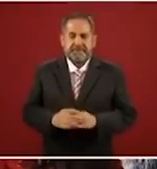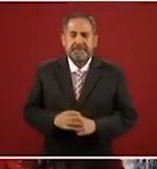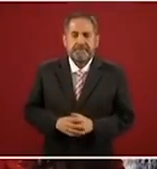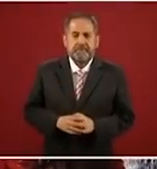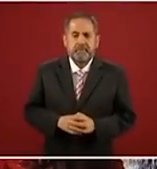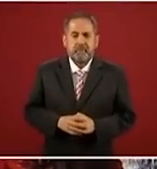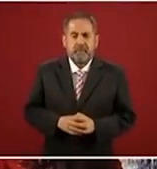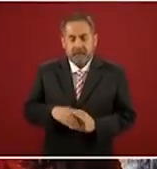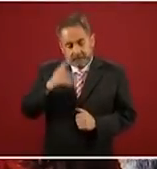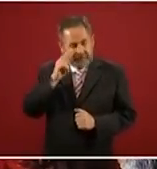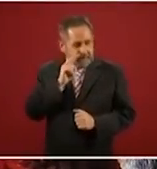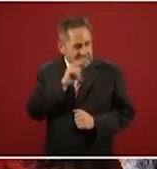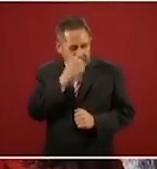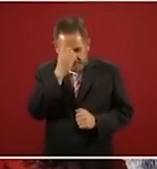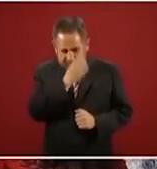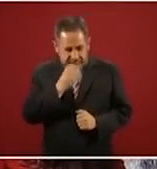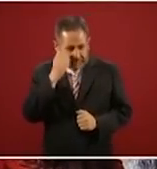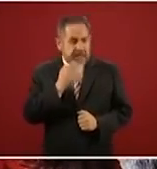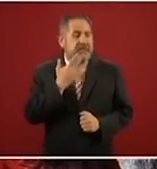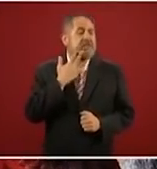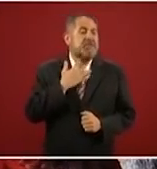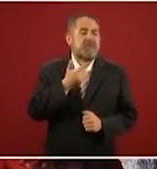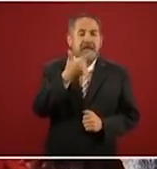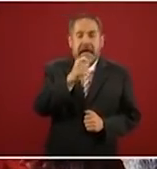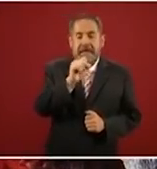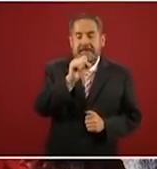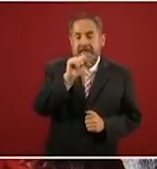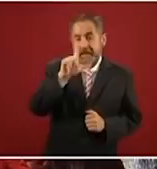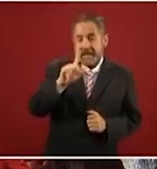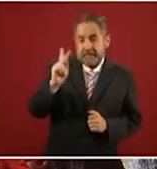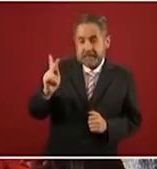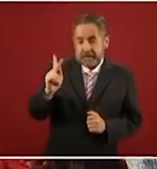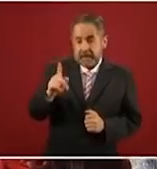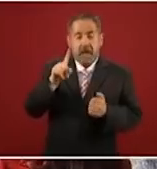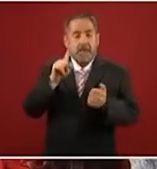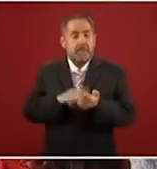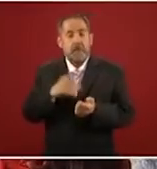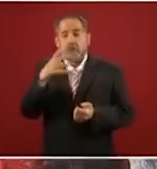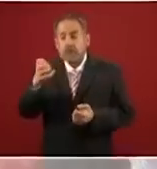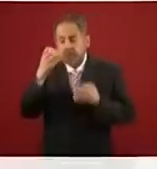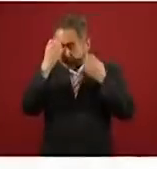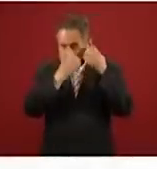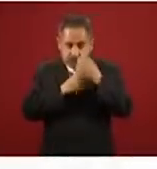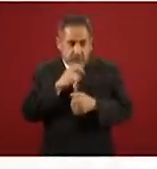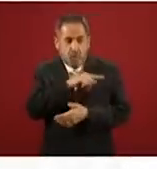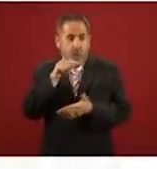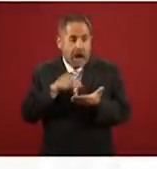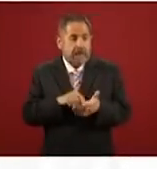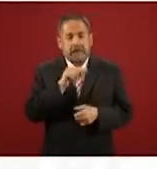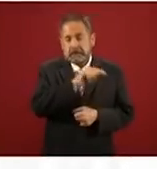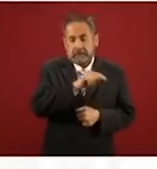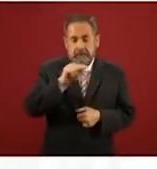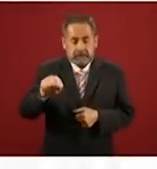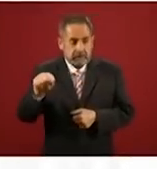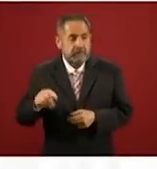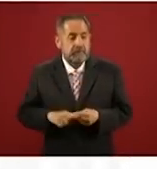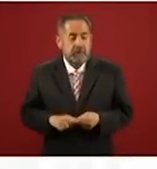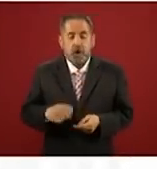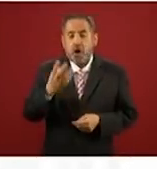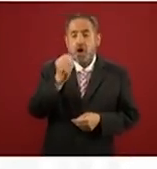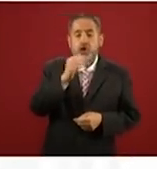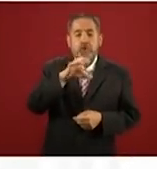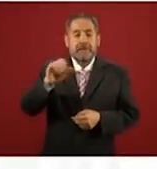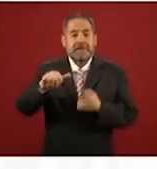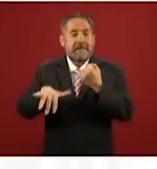verificaciones de gas lp realizamos 1409 verificaciones impusimos 915